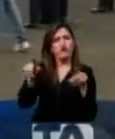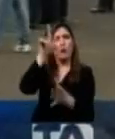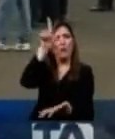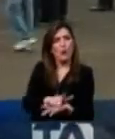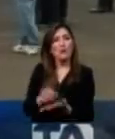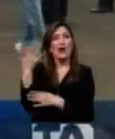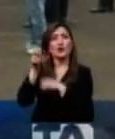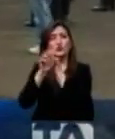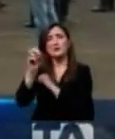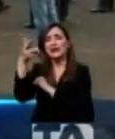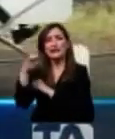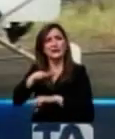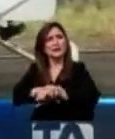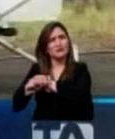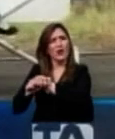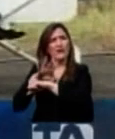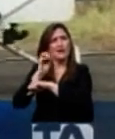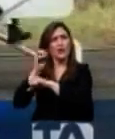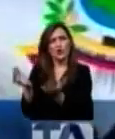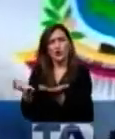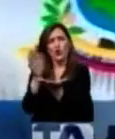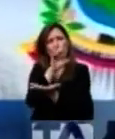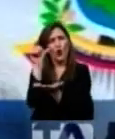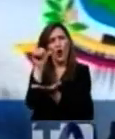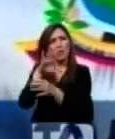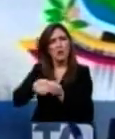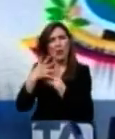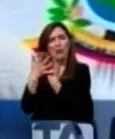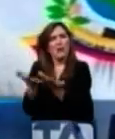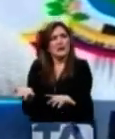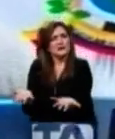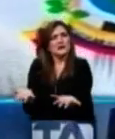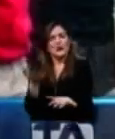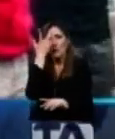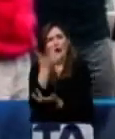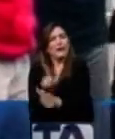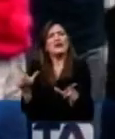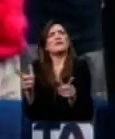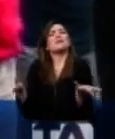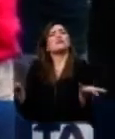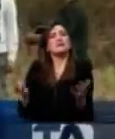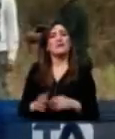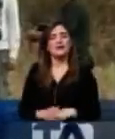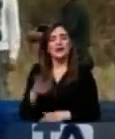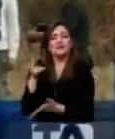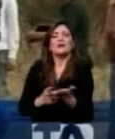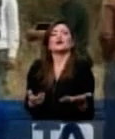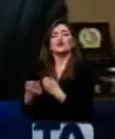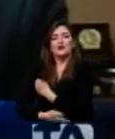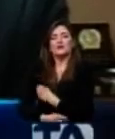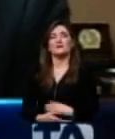droga y en otra avioneta es sólo uno de los casos de la pregunta queda suelta porque están libres qué pasó con la